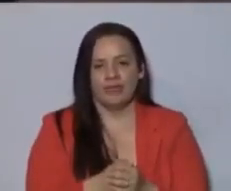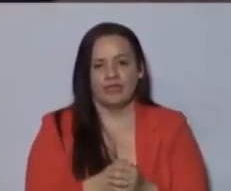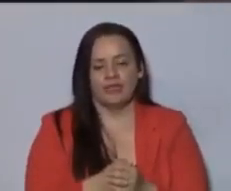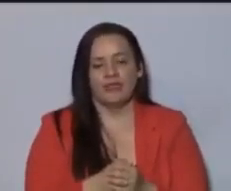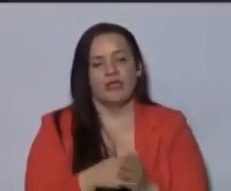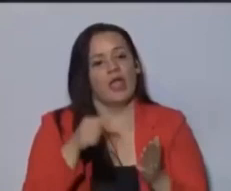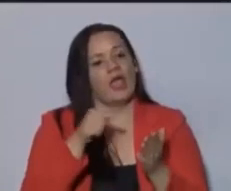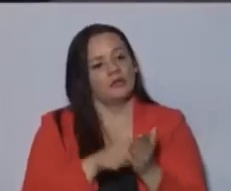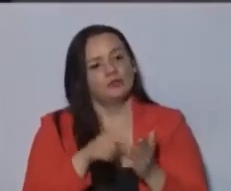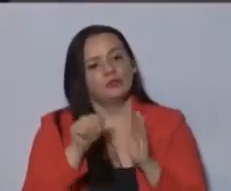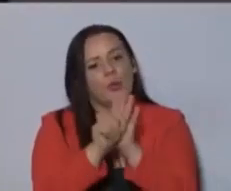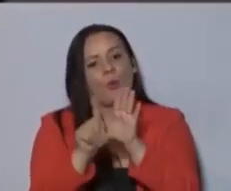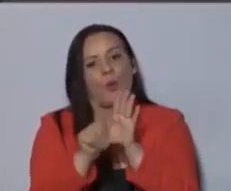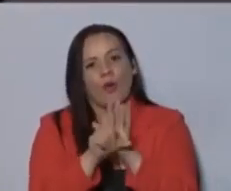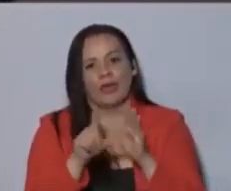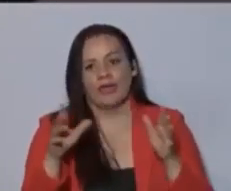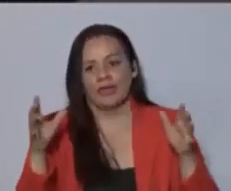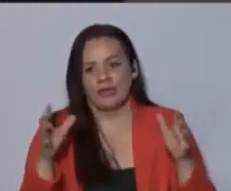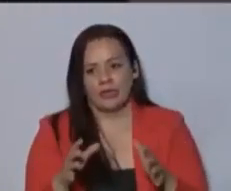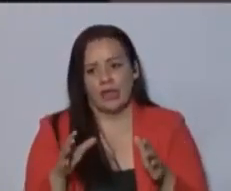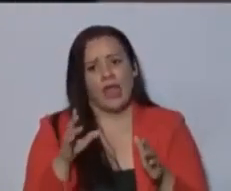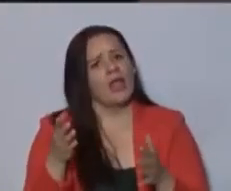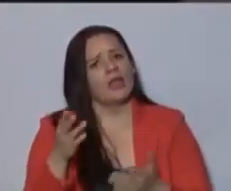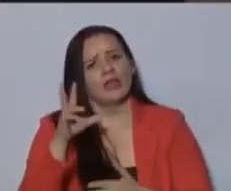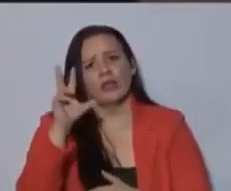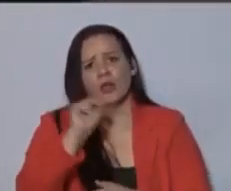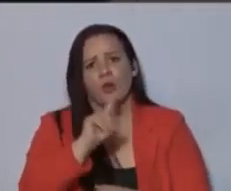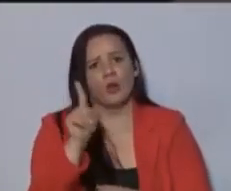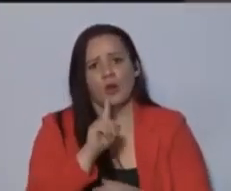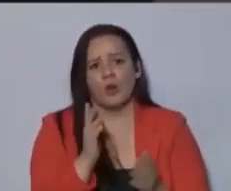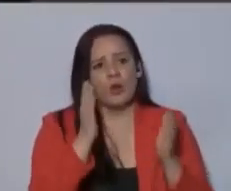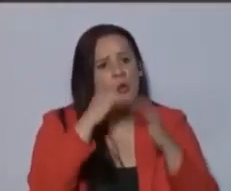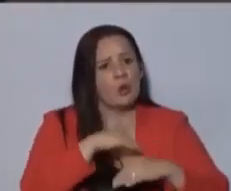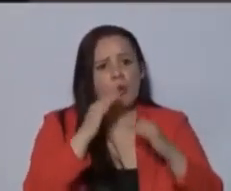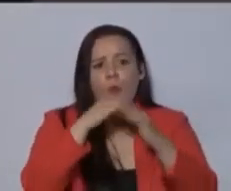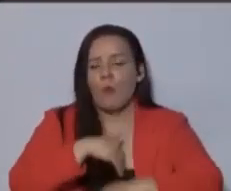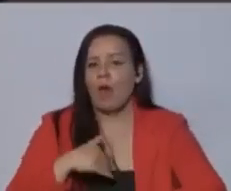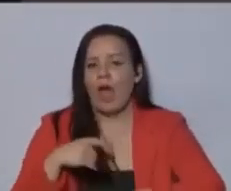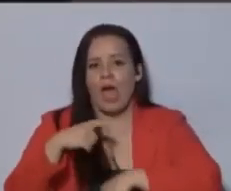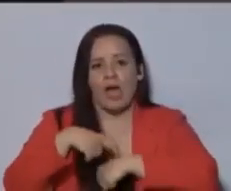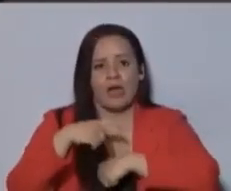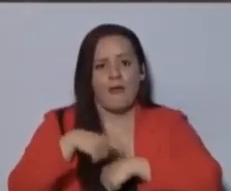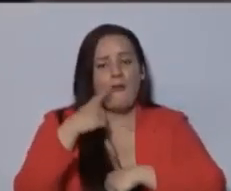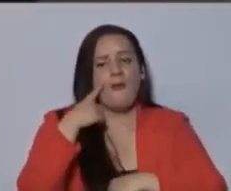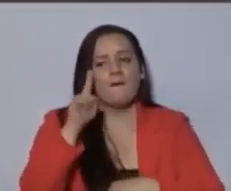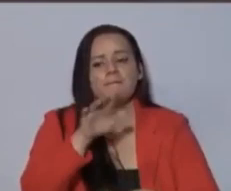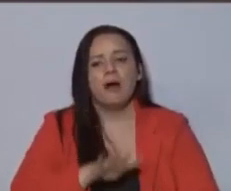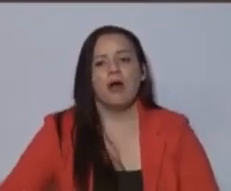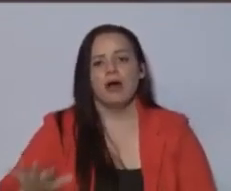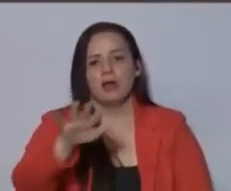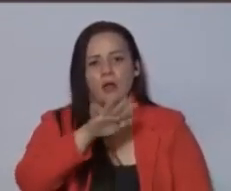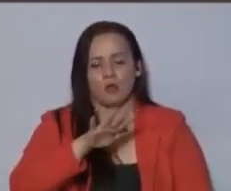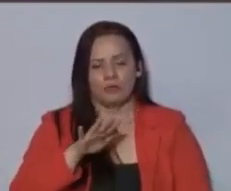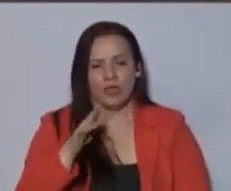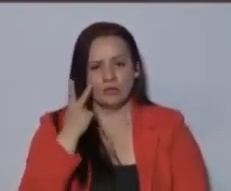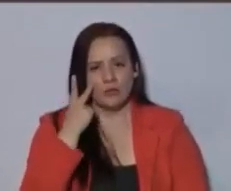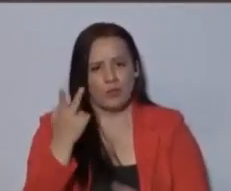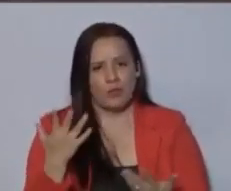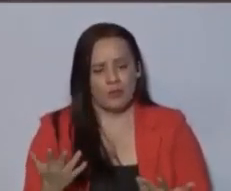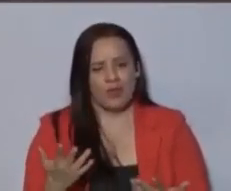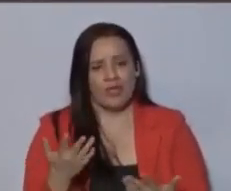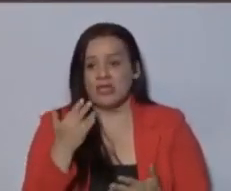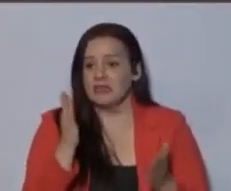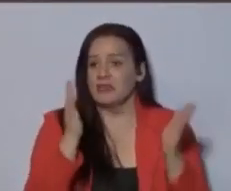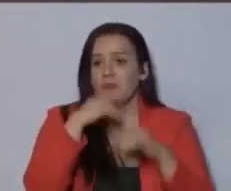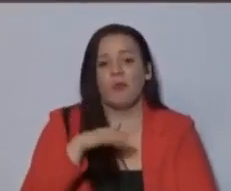es un Congreso en el que no hay espacio para el contexto. Y si no